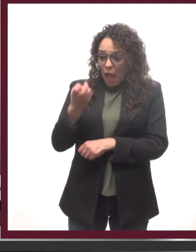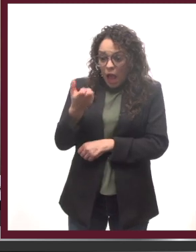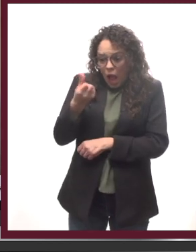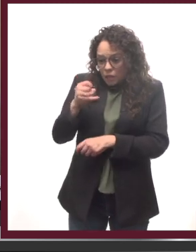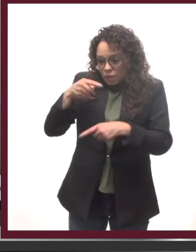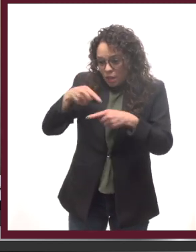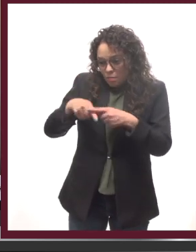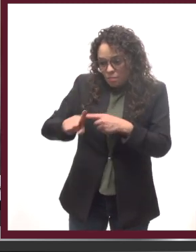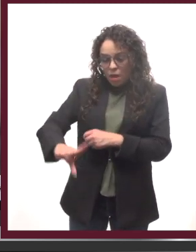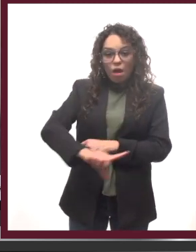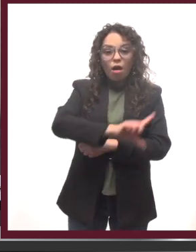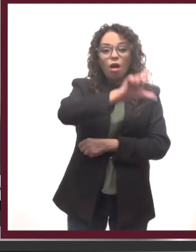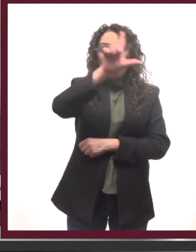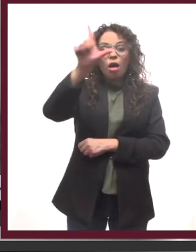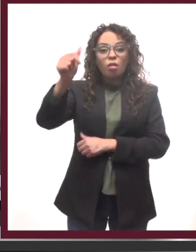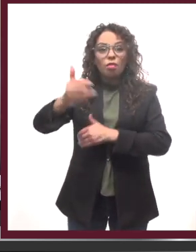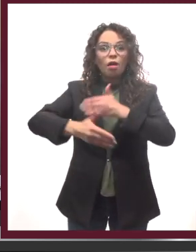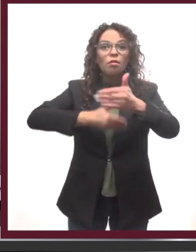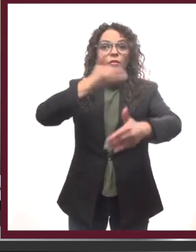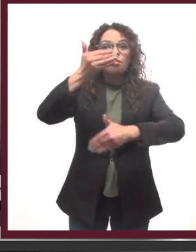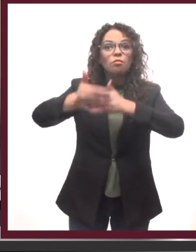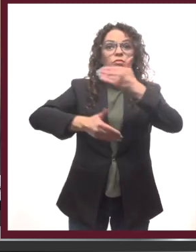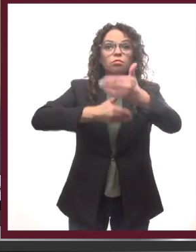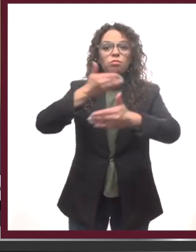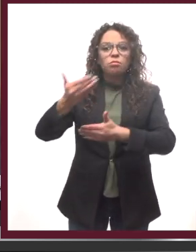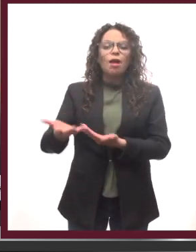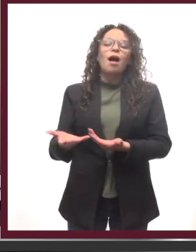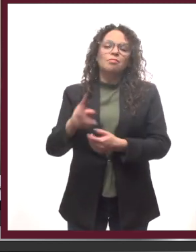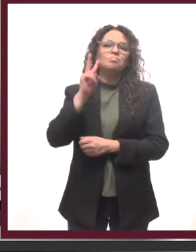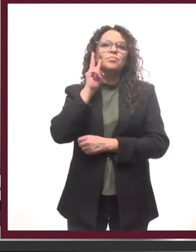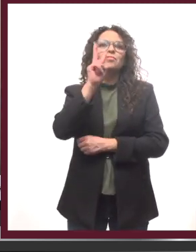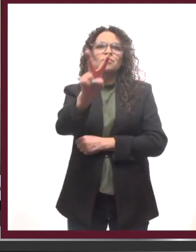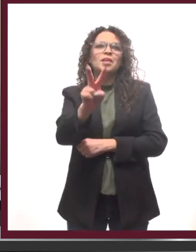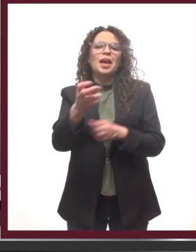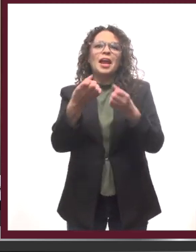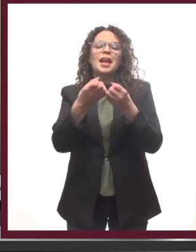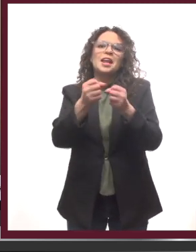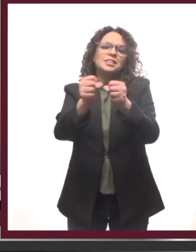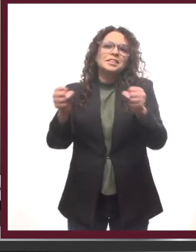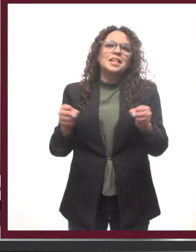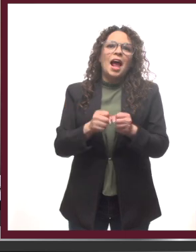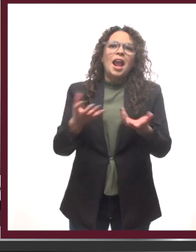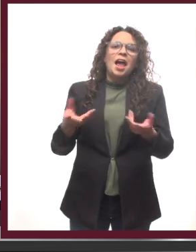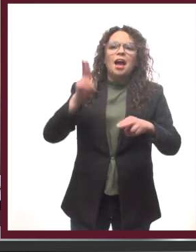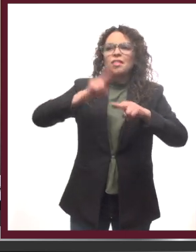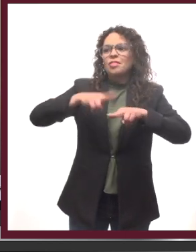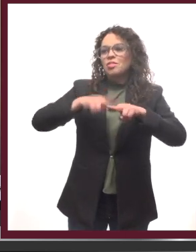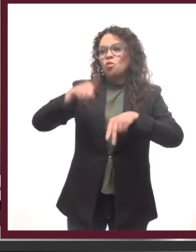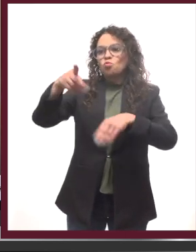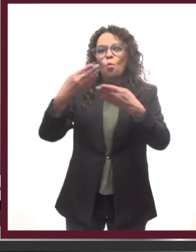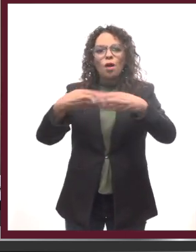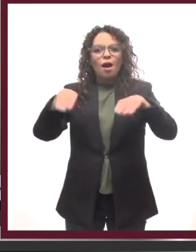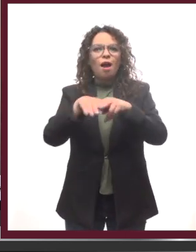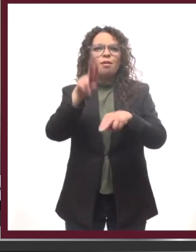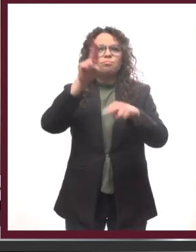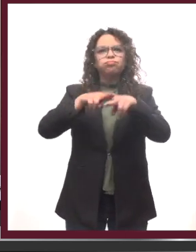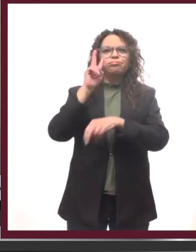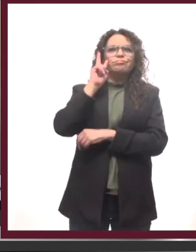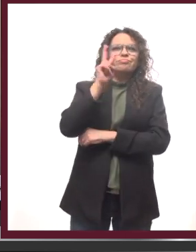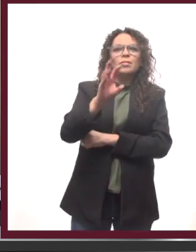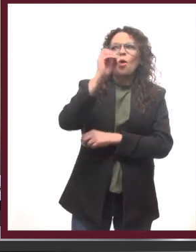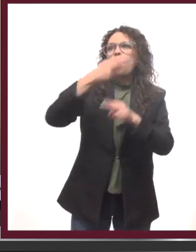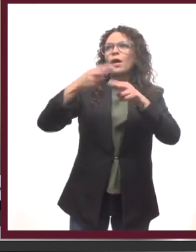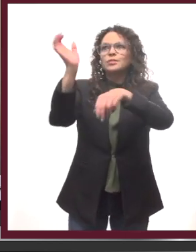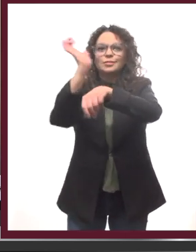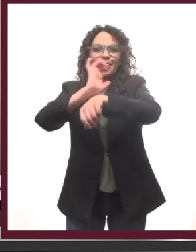el cine empieza desde ahí y termina después viéndolo uno en la sala de su casa o en una sala de cine, ¿no? Pero